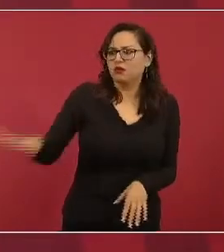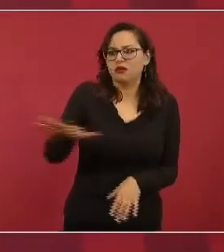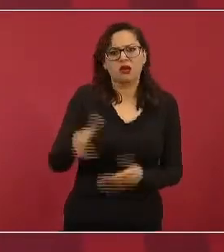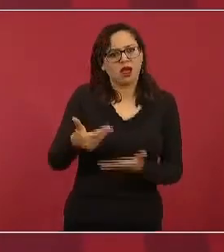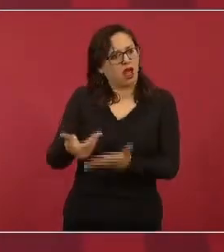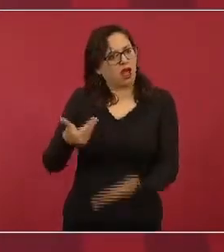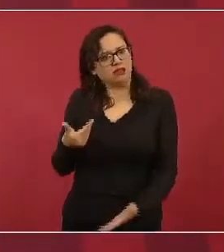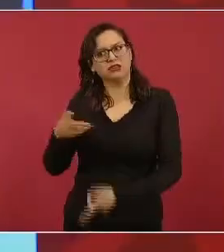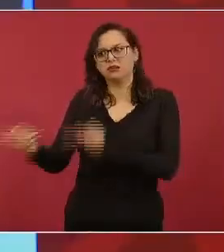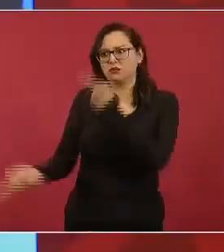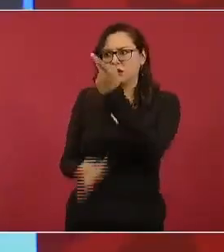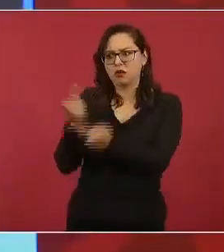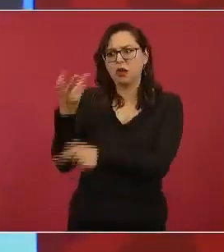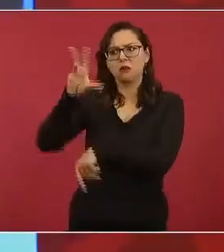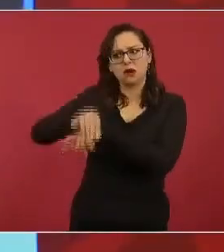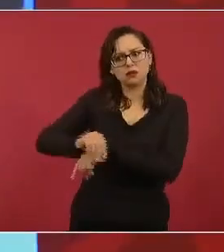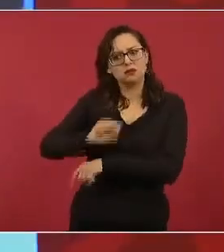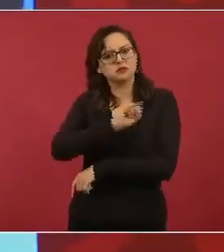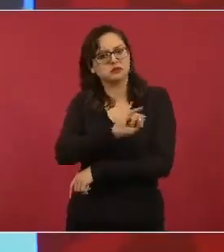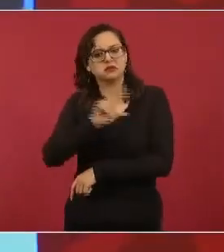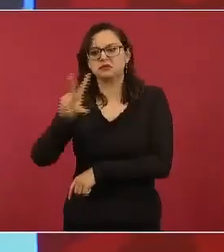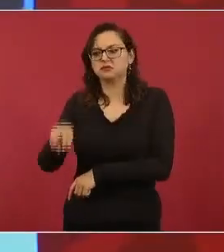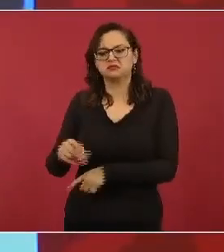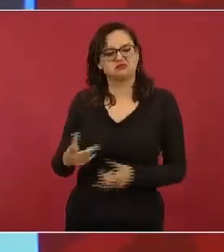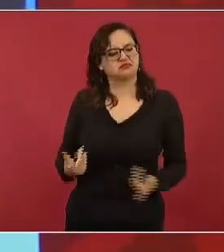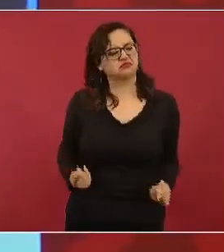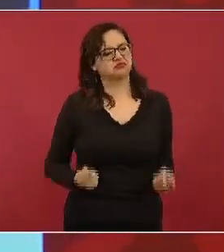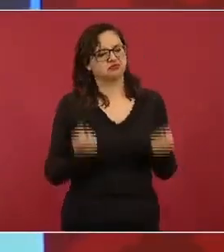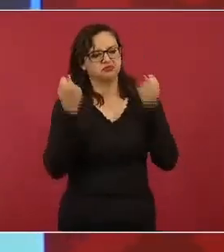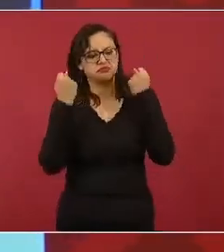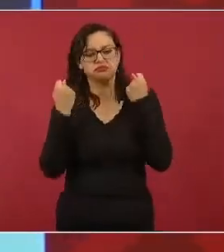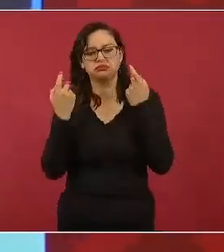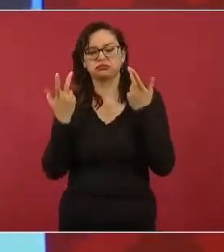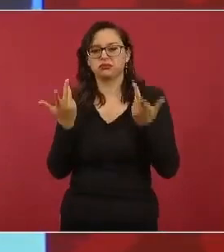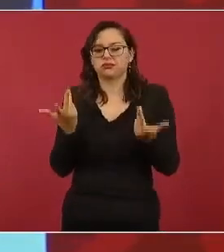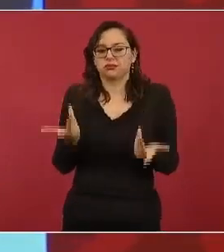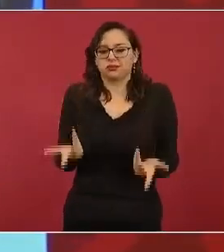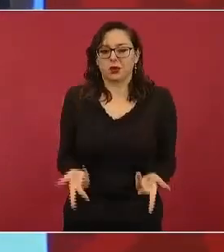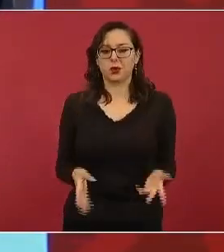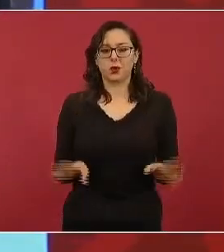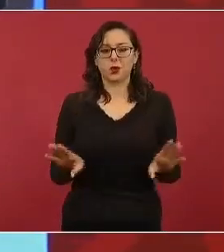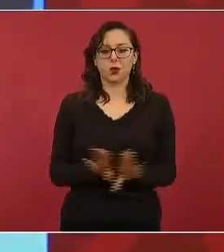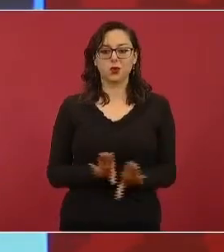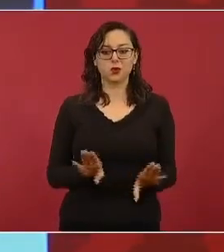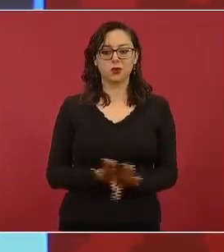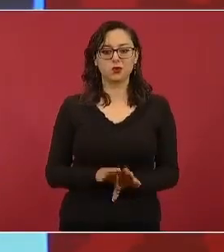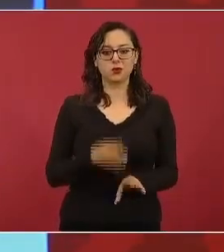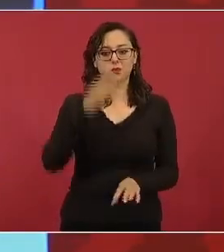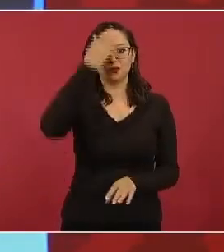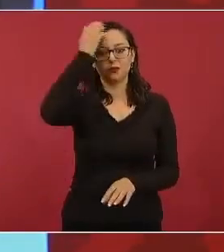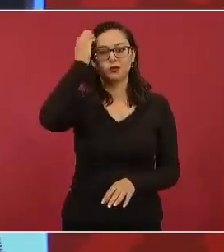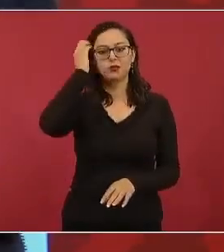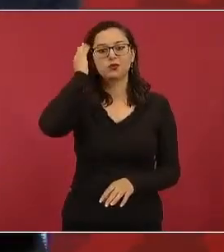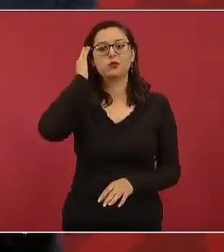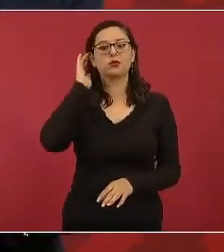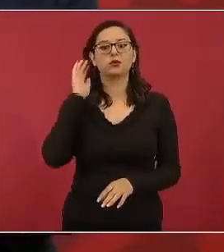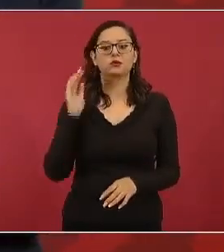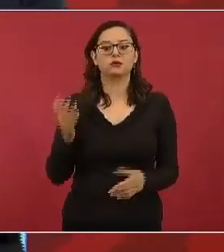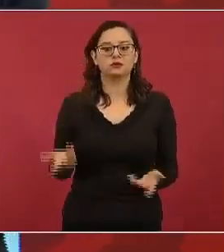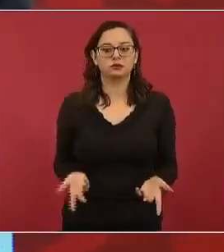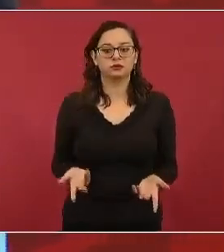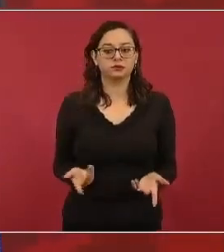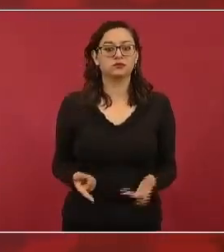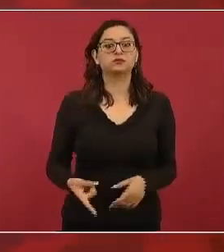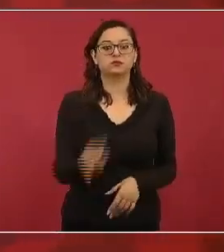Entonces, hicieron la terminal y ahora quieren que se las regularicemos.